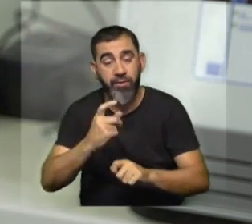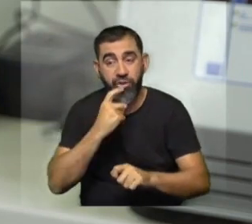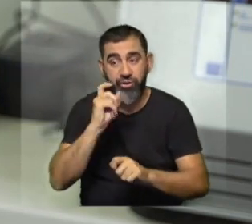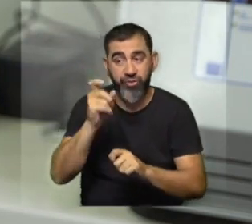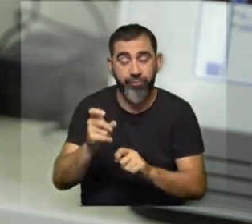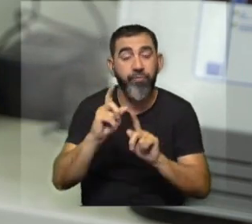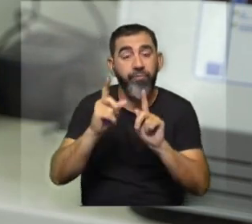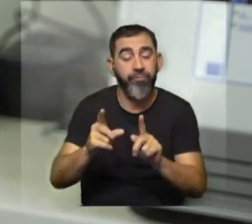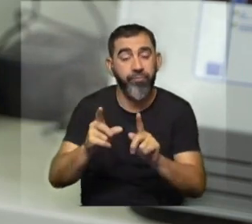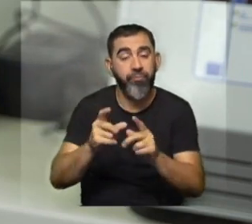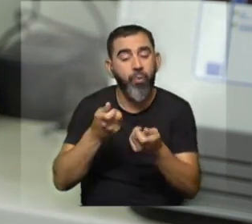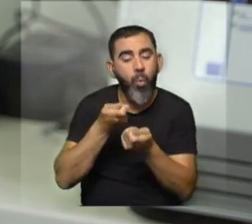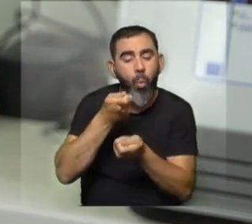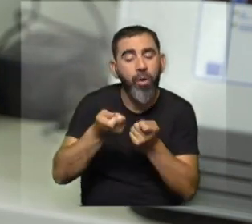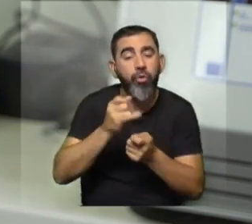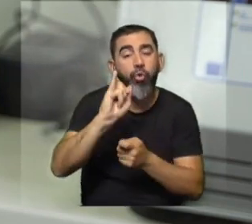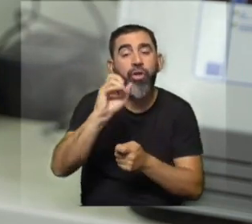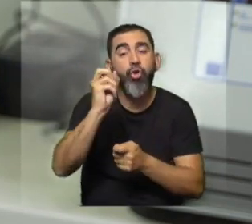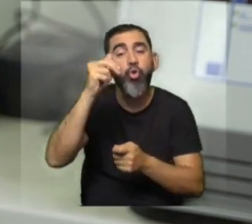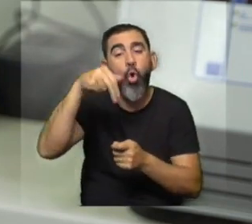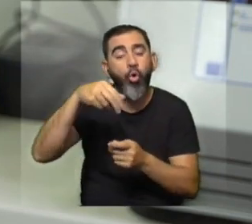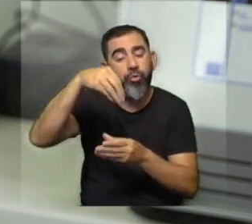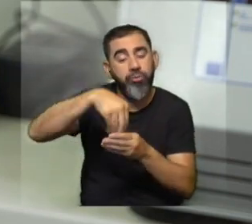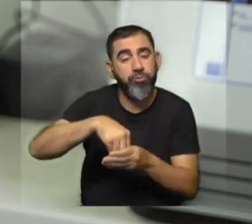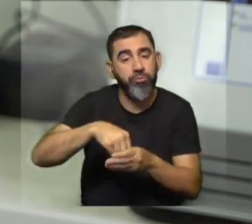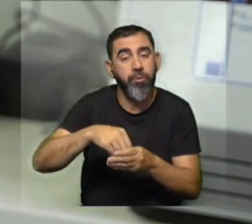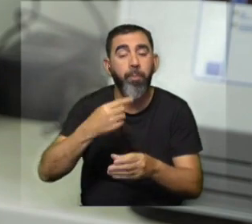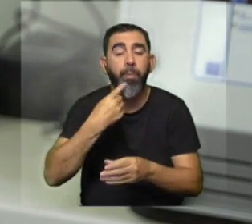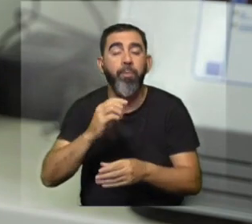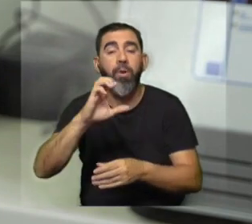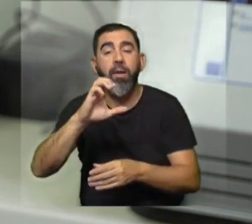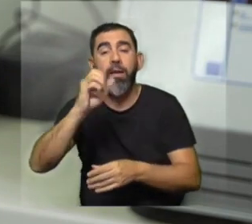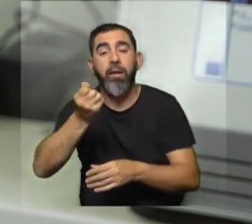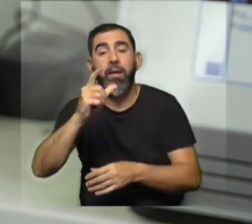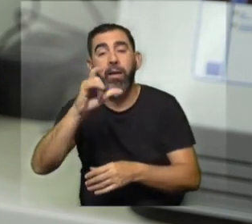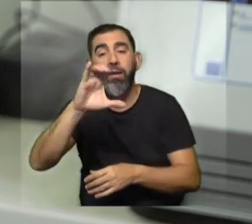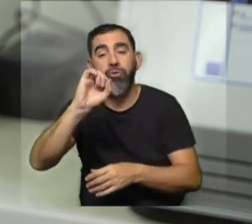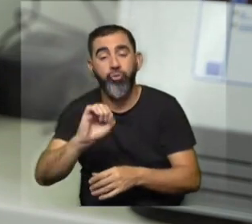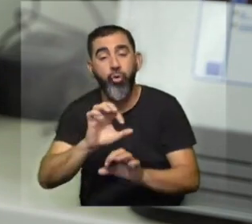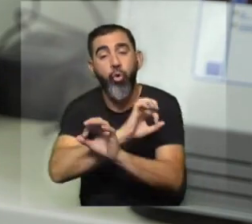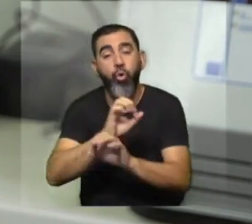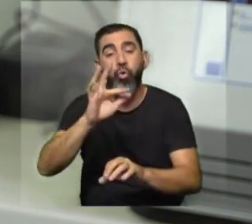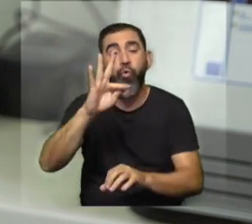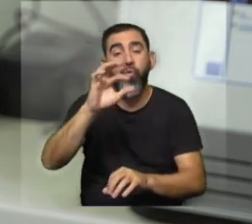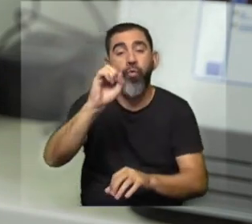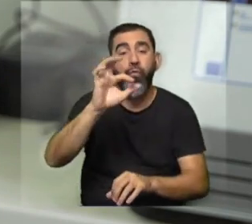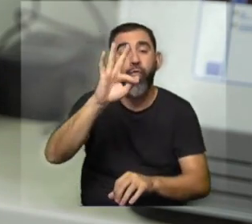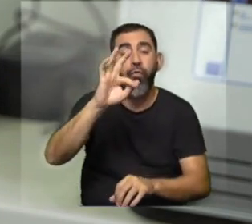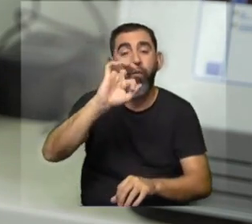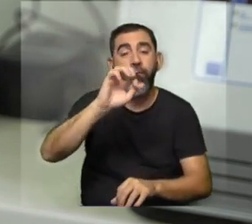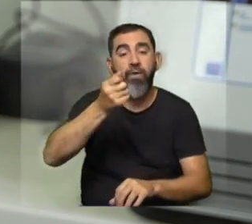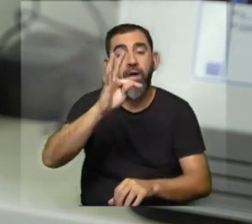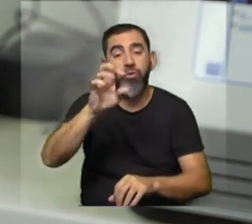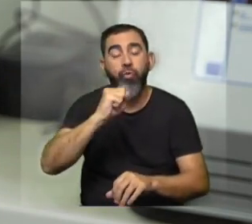y la concentración de iones tales como calcio y fosfato, que son fundamentales para el